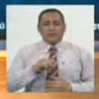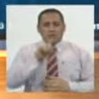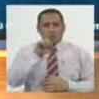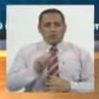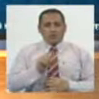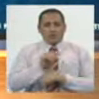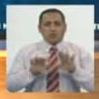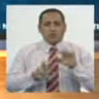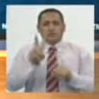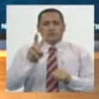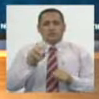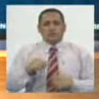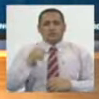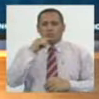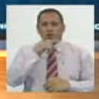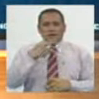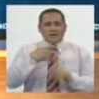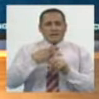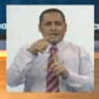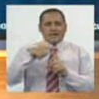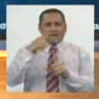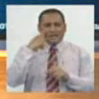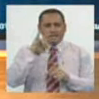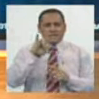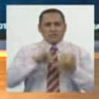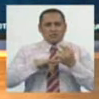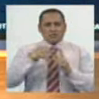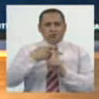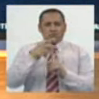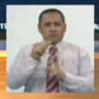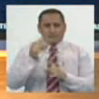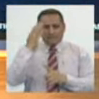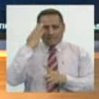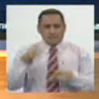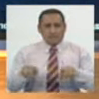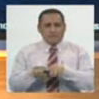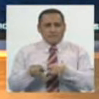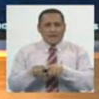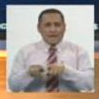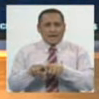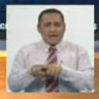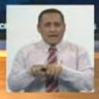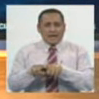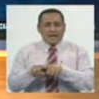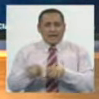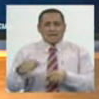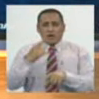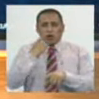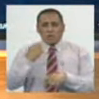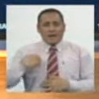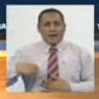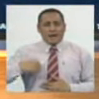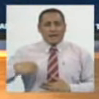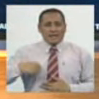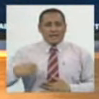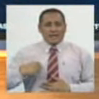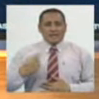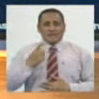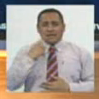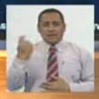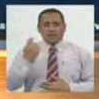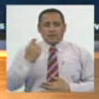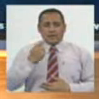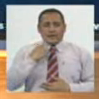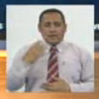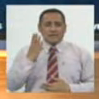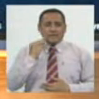1:12 PM. Catiusca del Castillo, pareja, como sabemos, del detenido alcalde de Chiclayo, Roberto Torres, es acusada de ser la